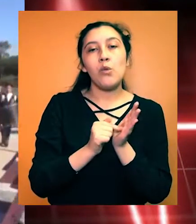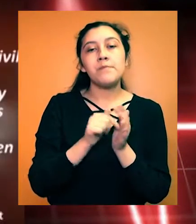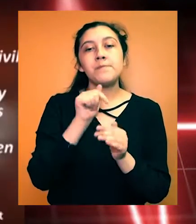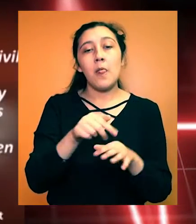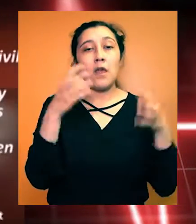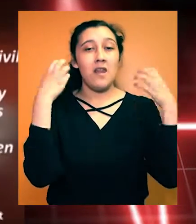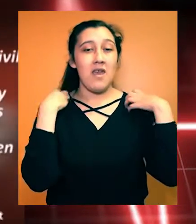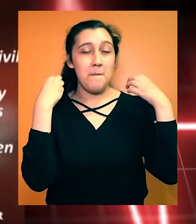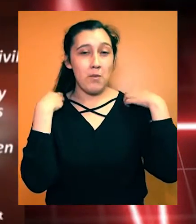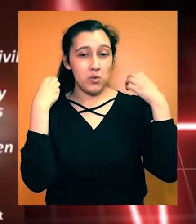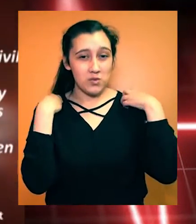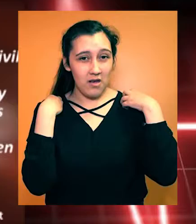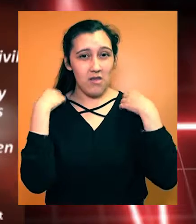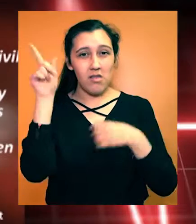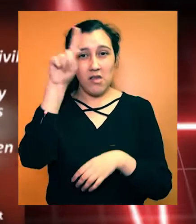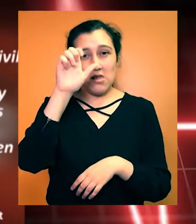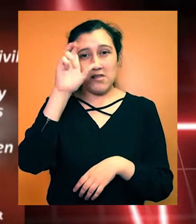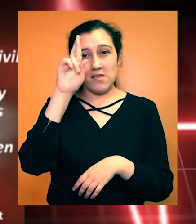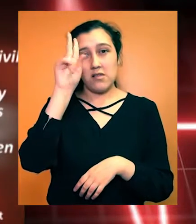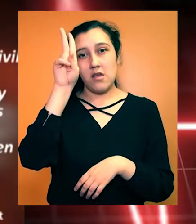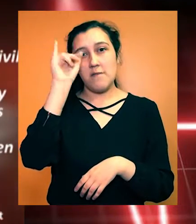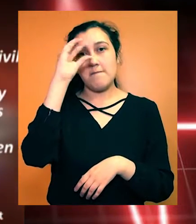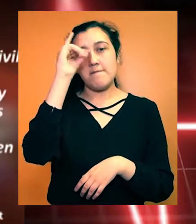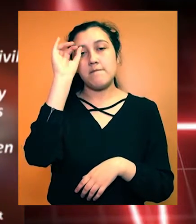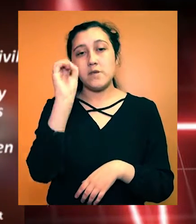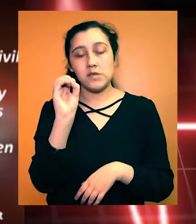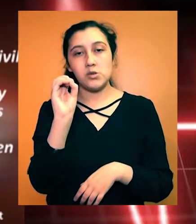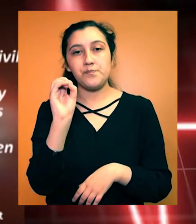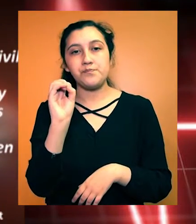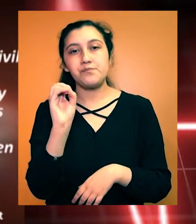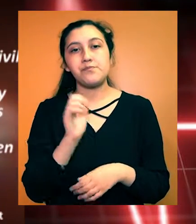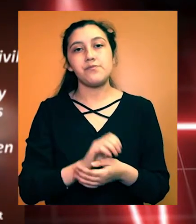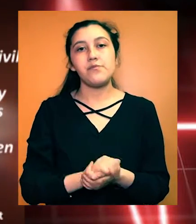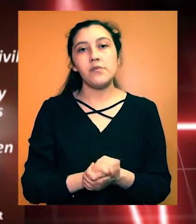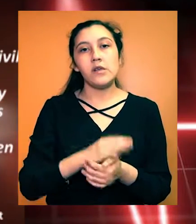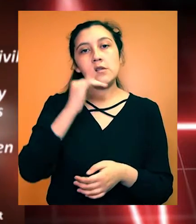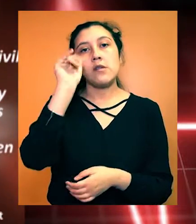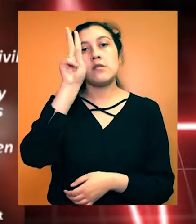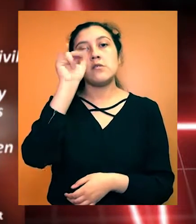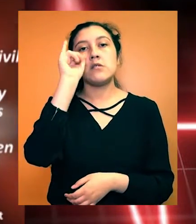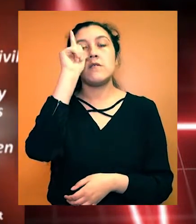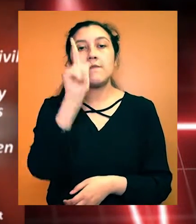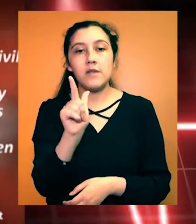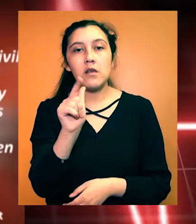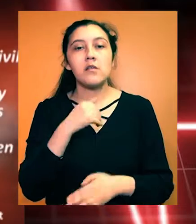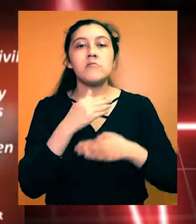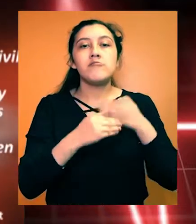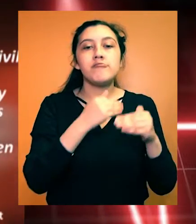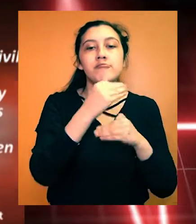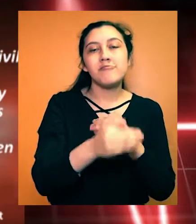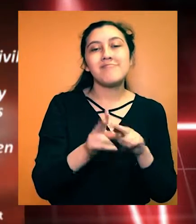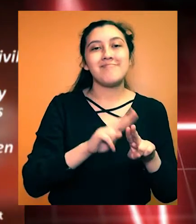esta etapa es encargada por el Servicio Civil a una consultora externa elegida por dicho organismo, el que garantiza el